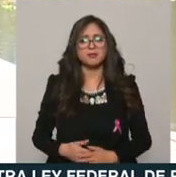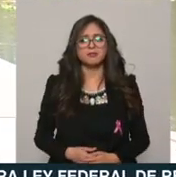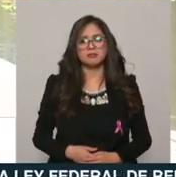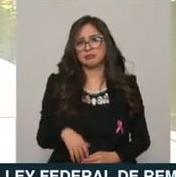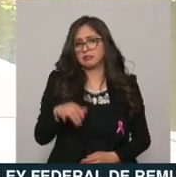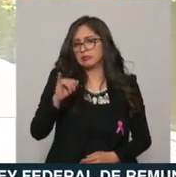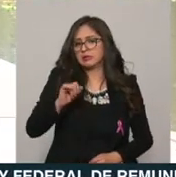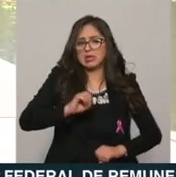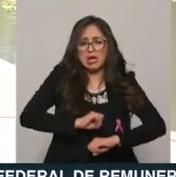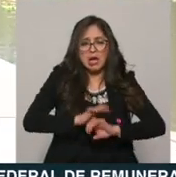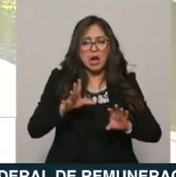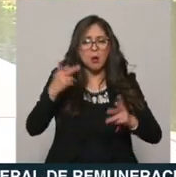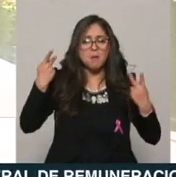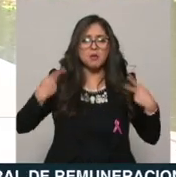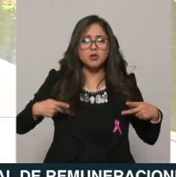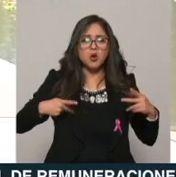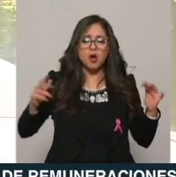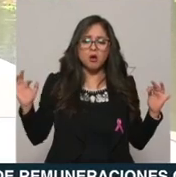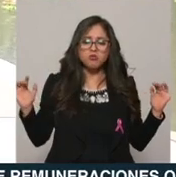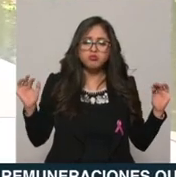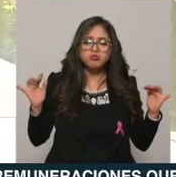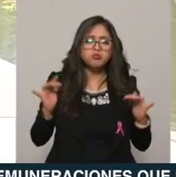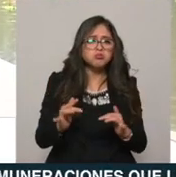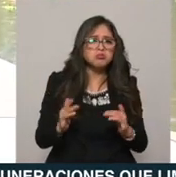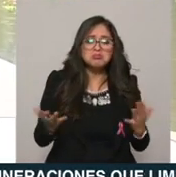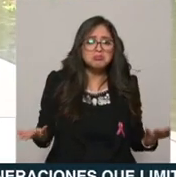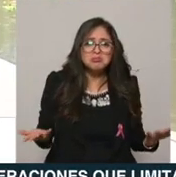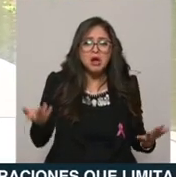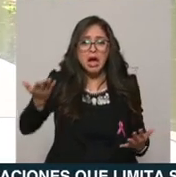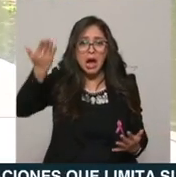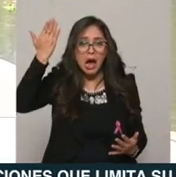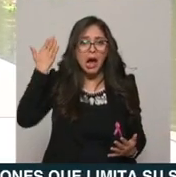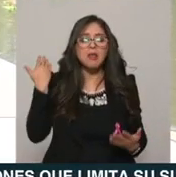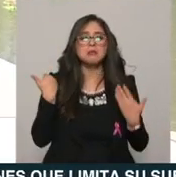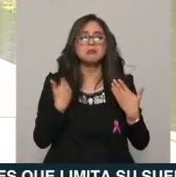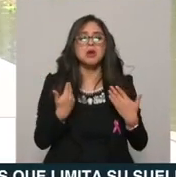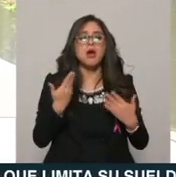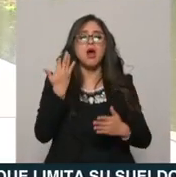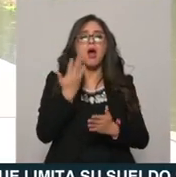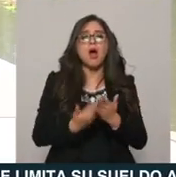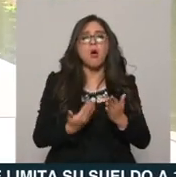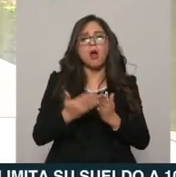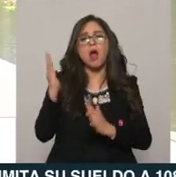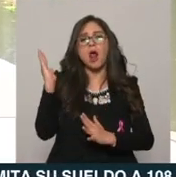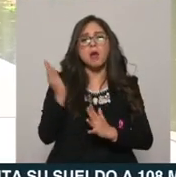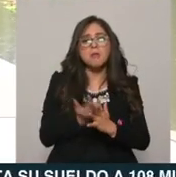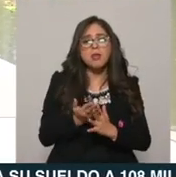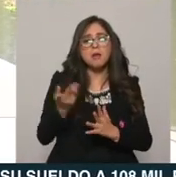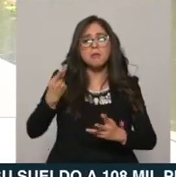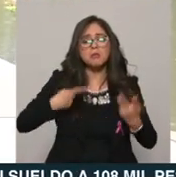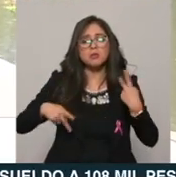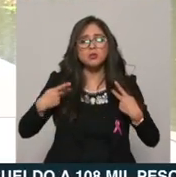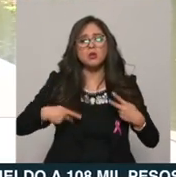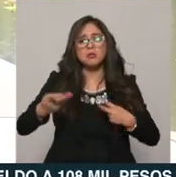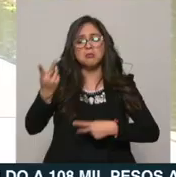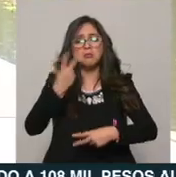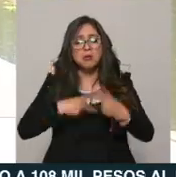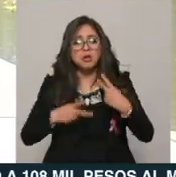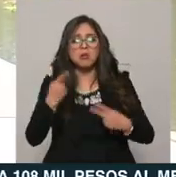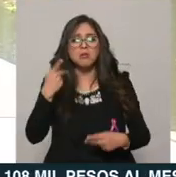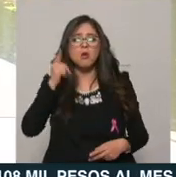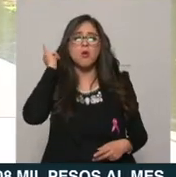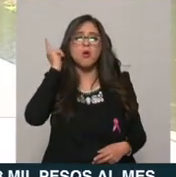turismo, estamos a la mitad del turismo que teníamos, pero bueno, pues esperando que la gente nos siga visitando a la